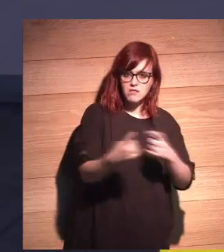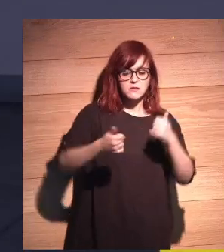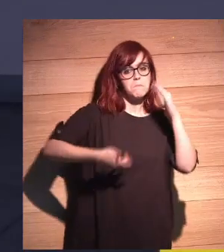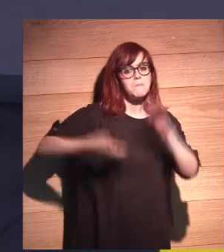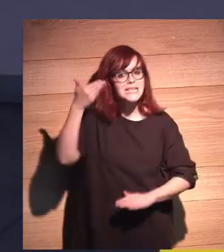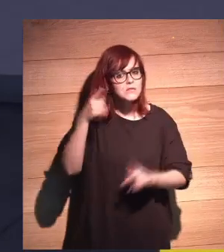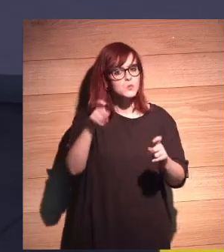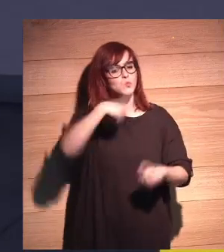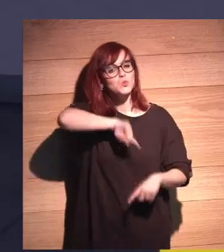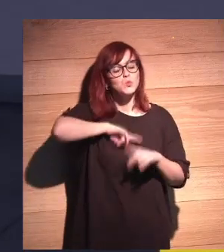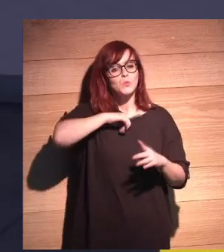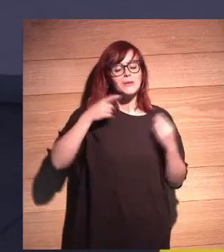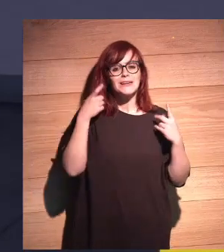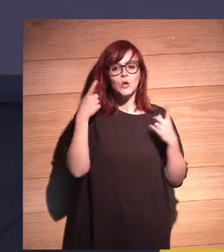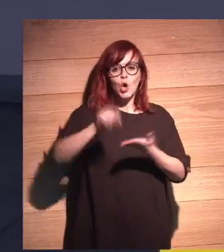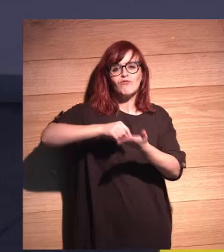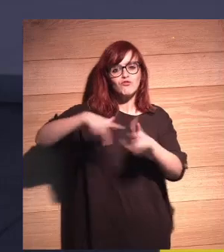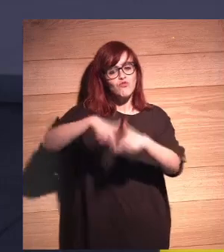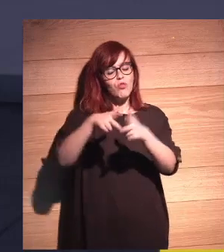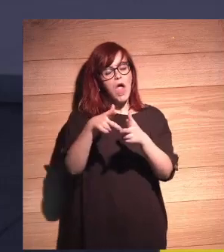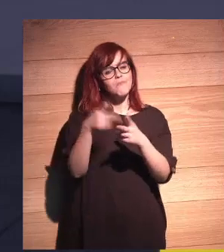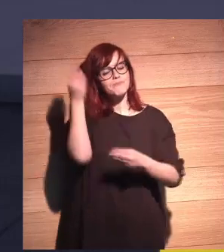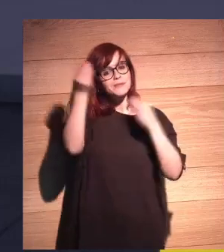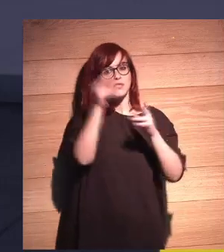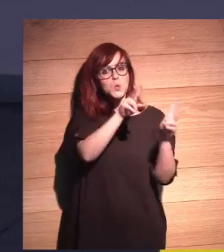necesidad de que nos planteemos un nuevo contrato social